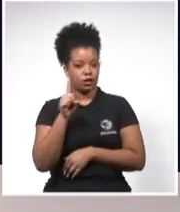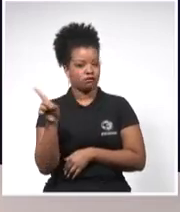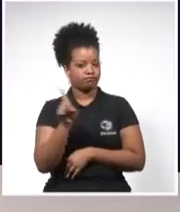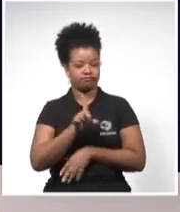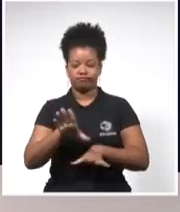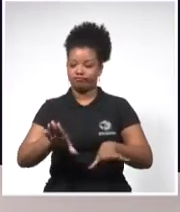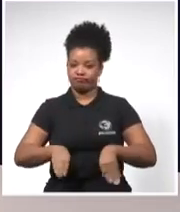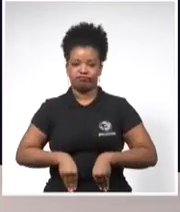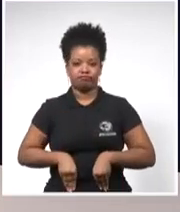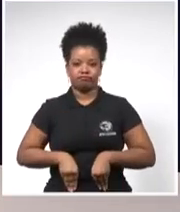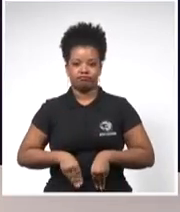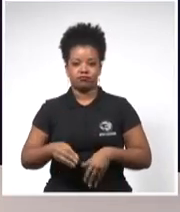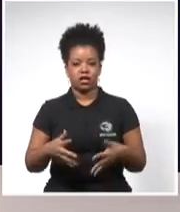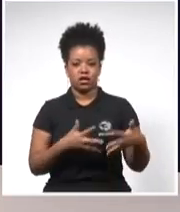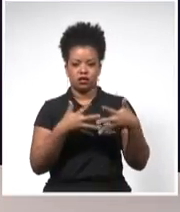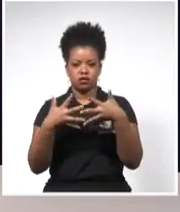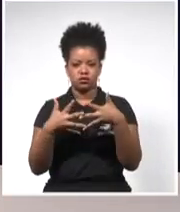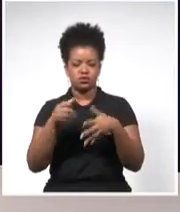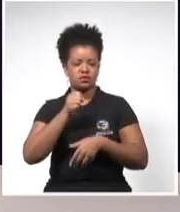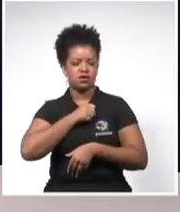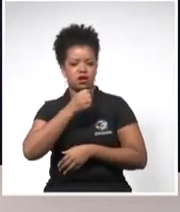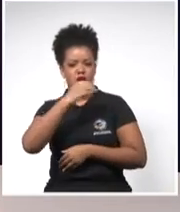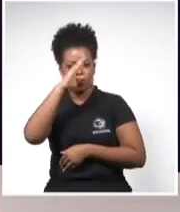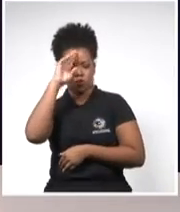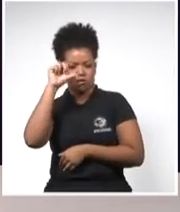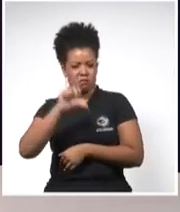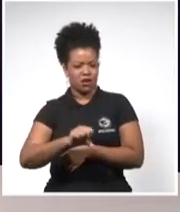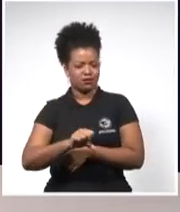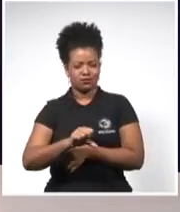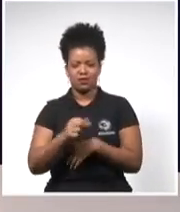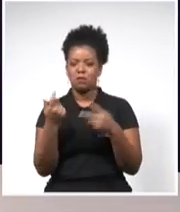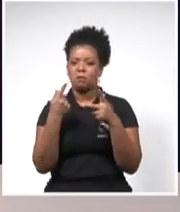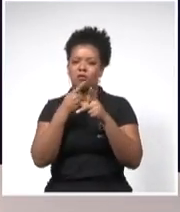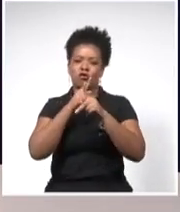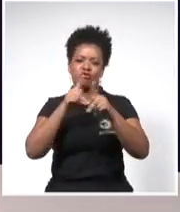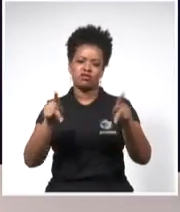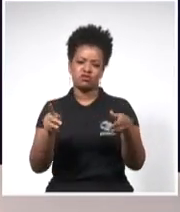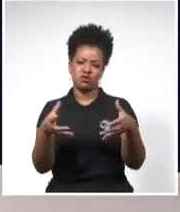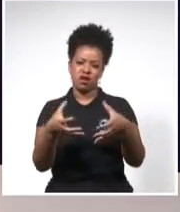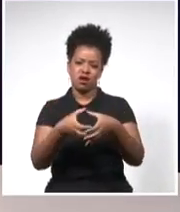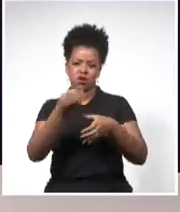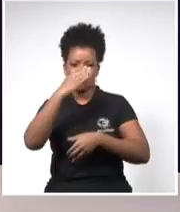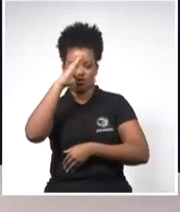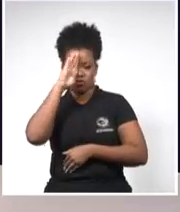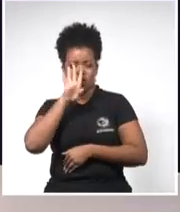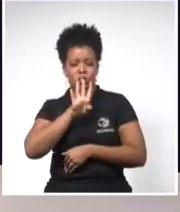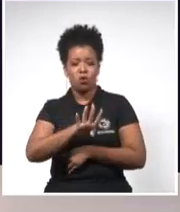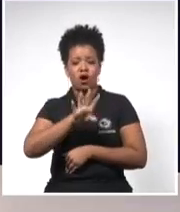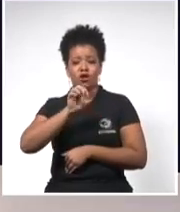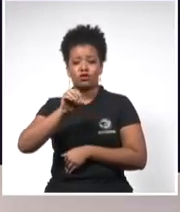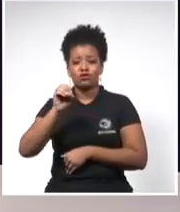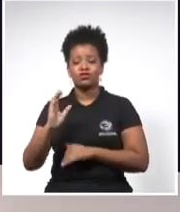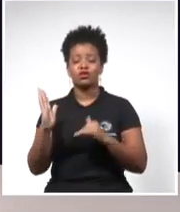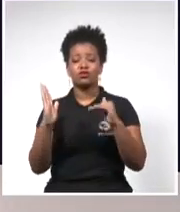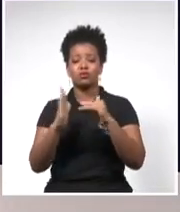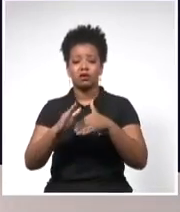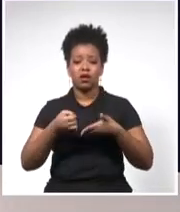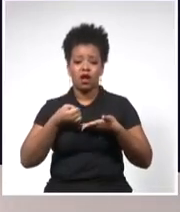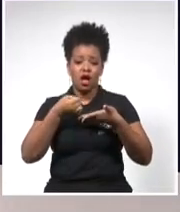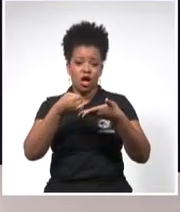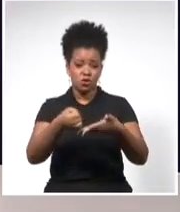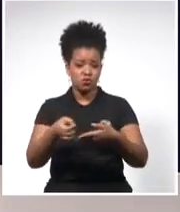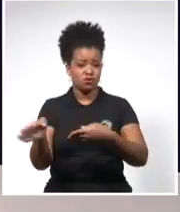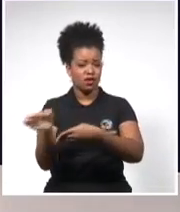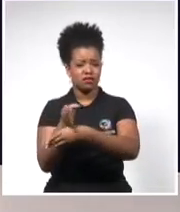inaceptable que se cuestione la dignidad, la profesionalidad y el altruismo de los más de 400.000 colaboradores cubanos de la salud que